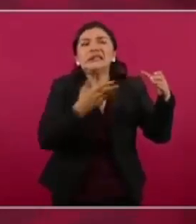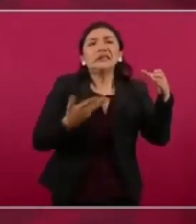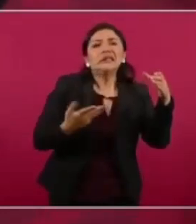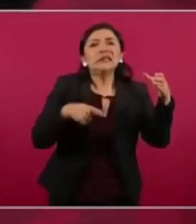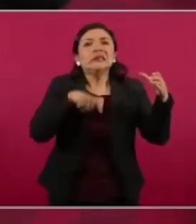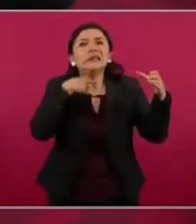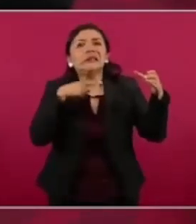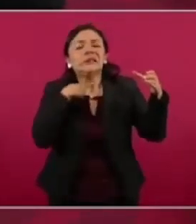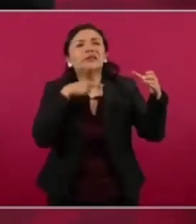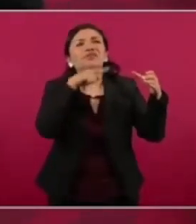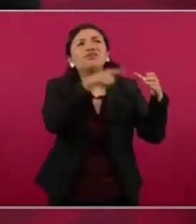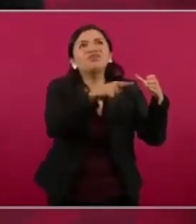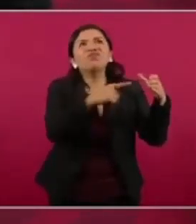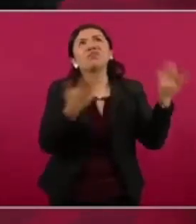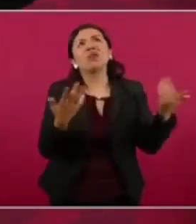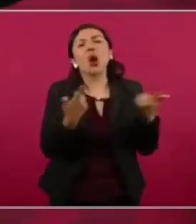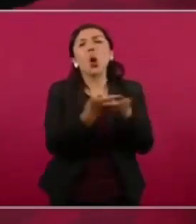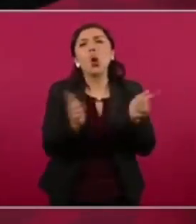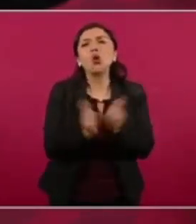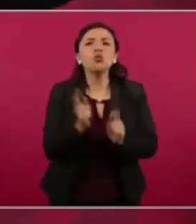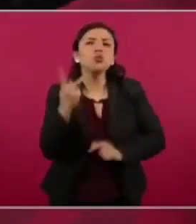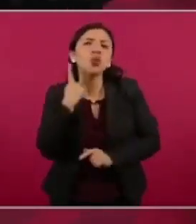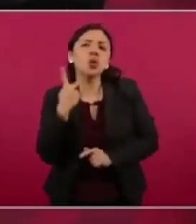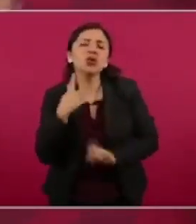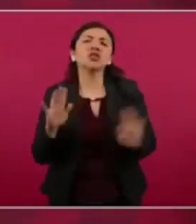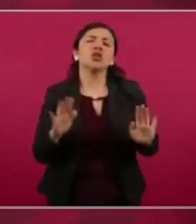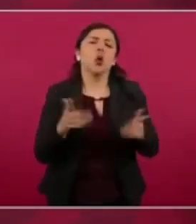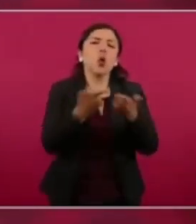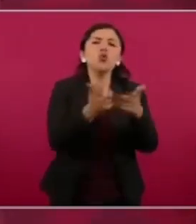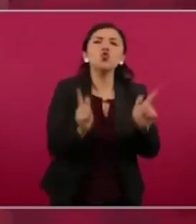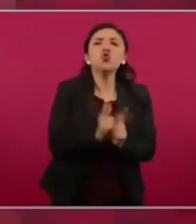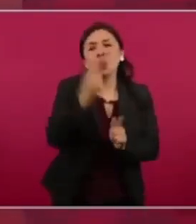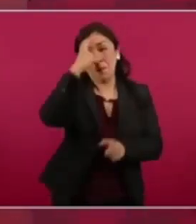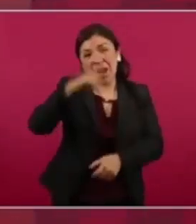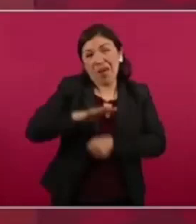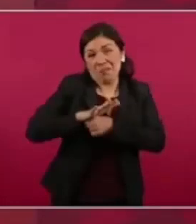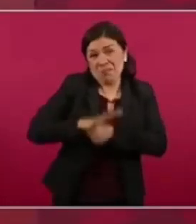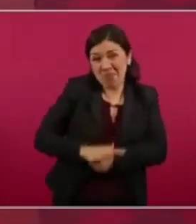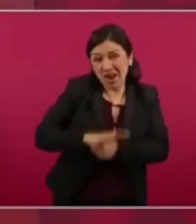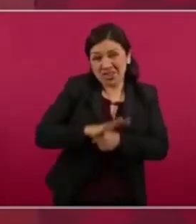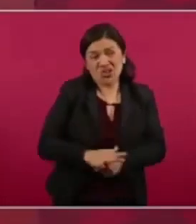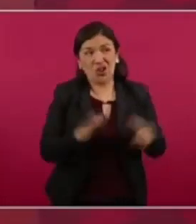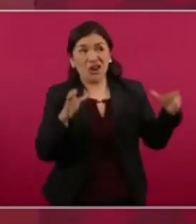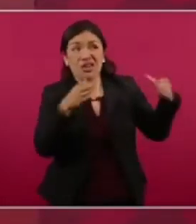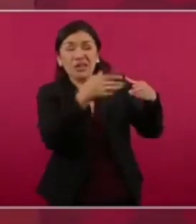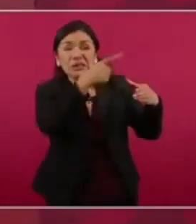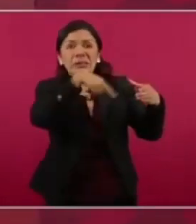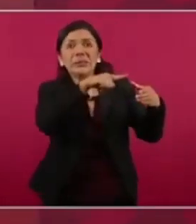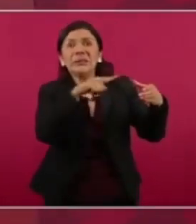en partidos, grupos de presión, se van a enojar